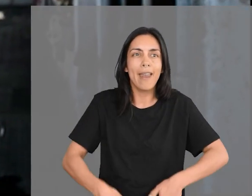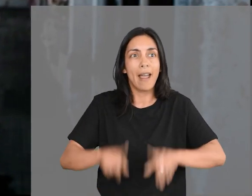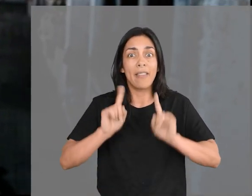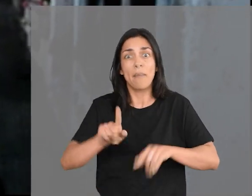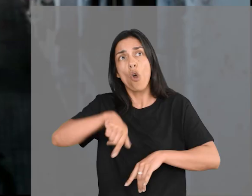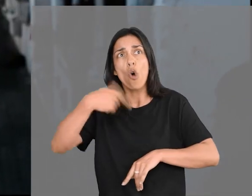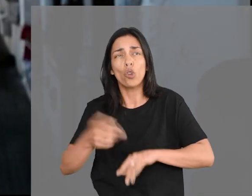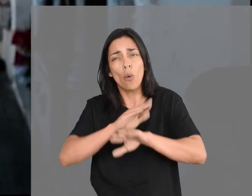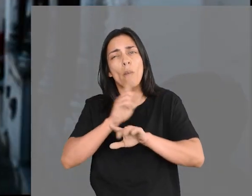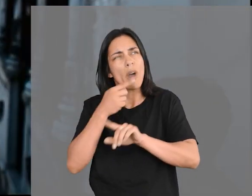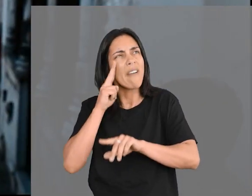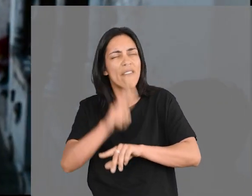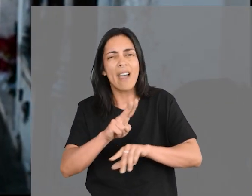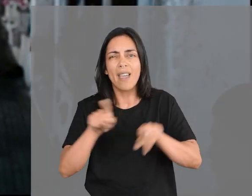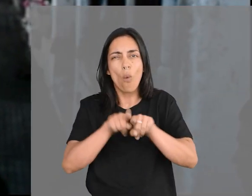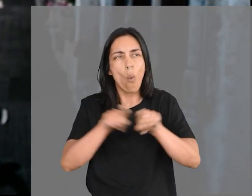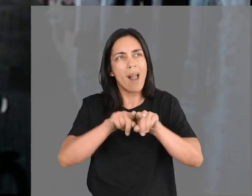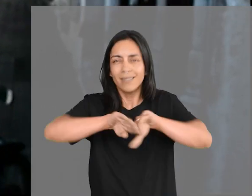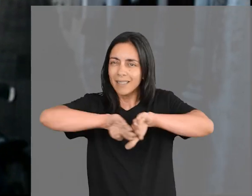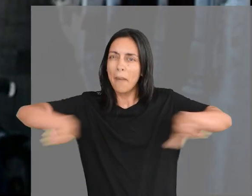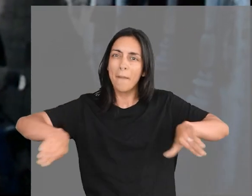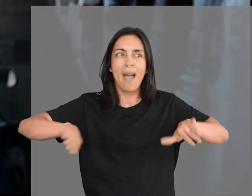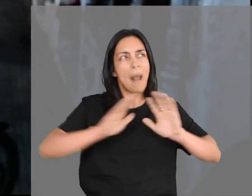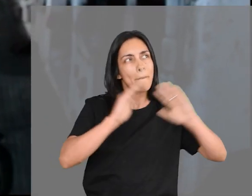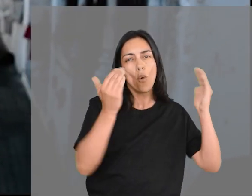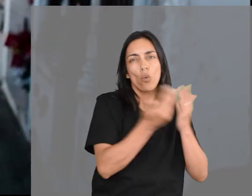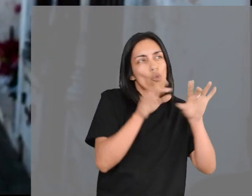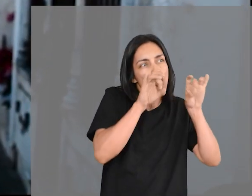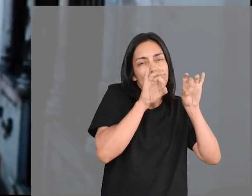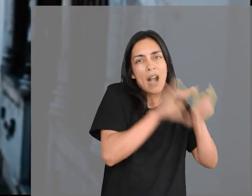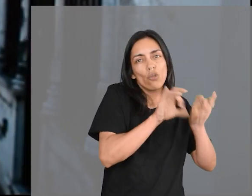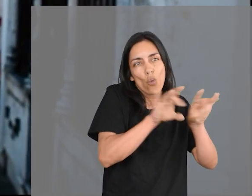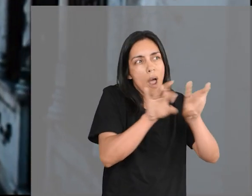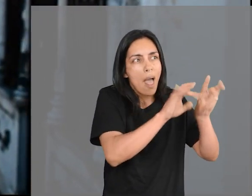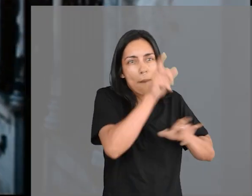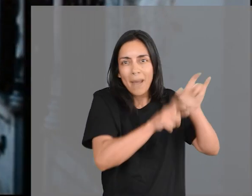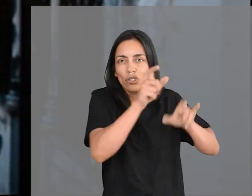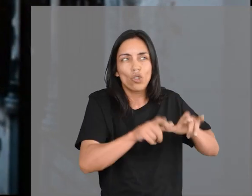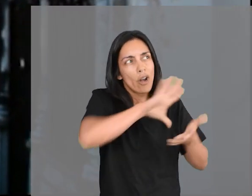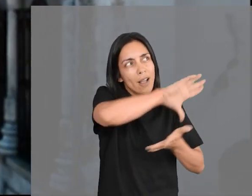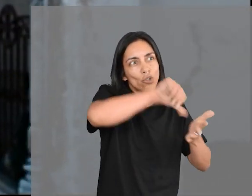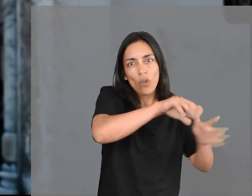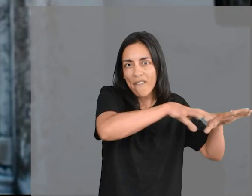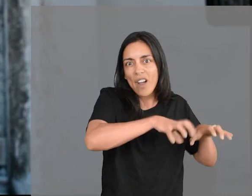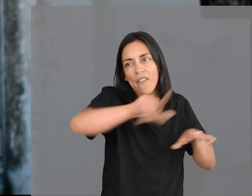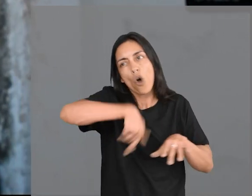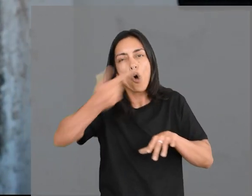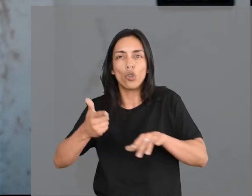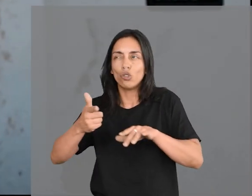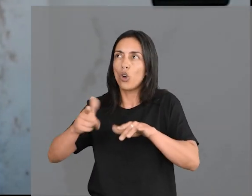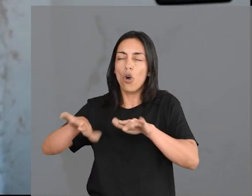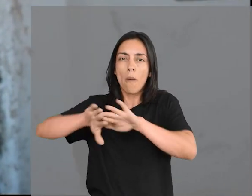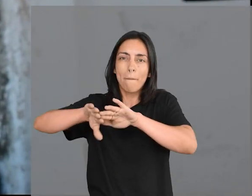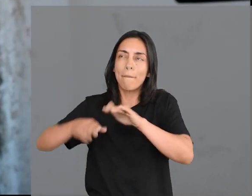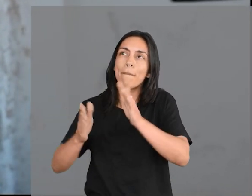son el estilibato, que es para separar profano, sagrado, también para dar como monumentalidad también y cuestión de